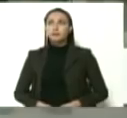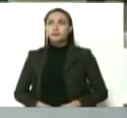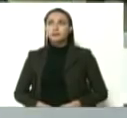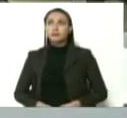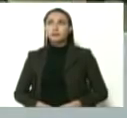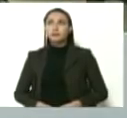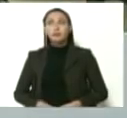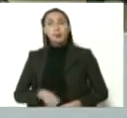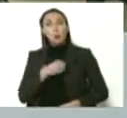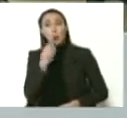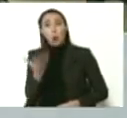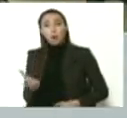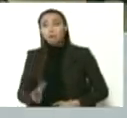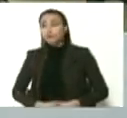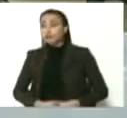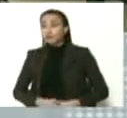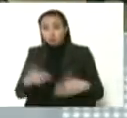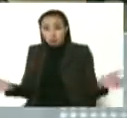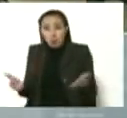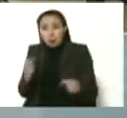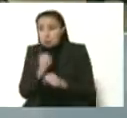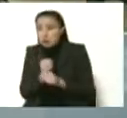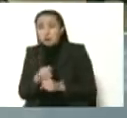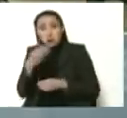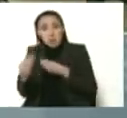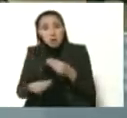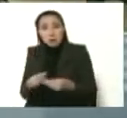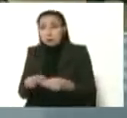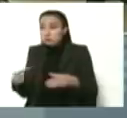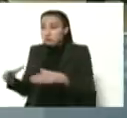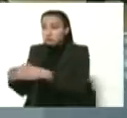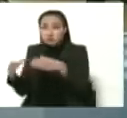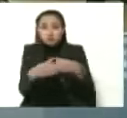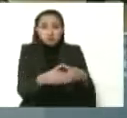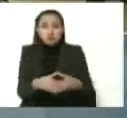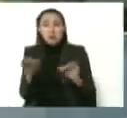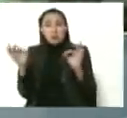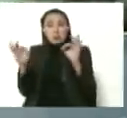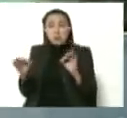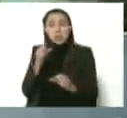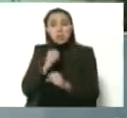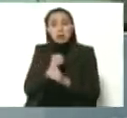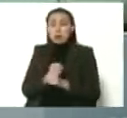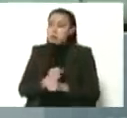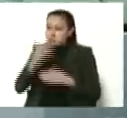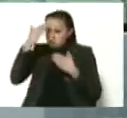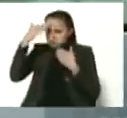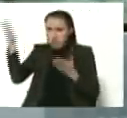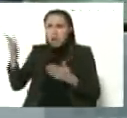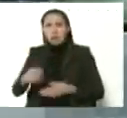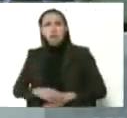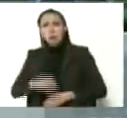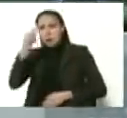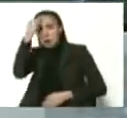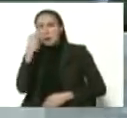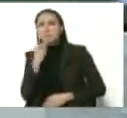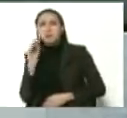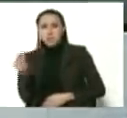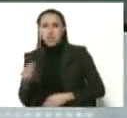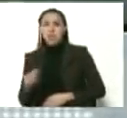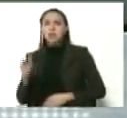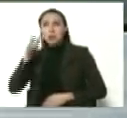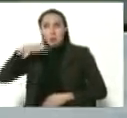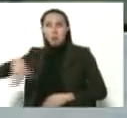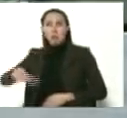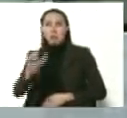Bueno, buen ánimo de trabajo de la Fuerza de Tarea Especial allá en Los Teques. Mi saludo a todo el pueblo de Los Teques, de